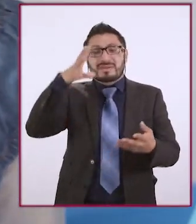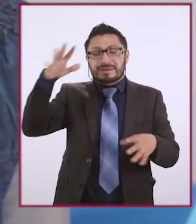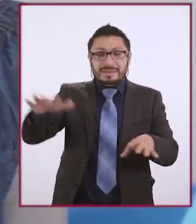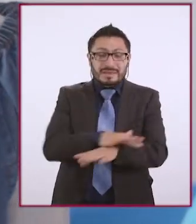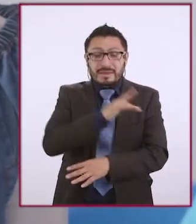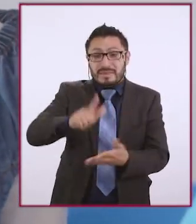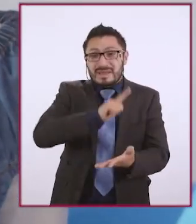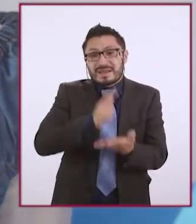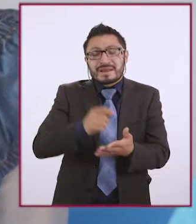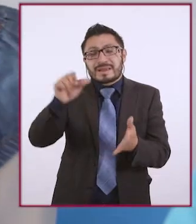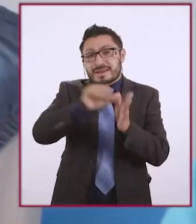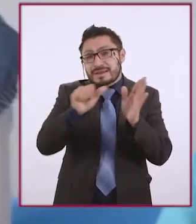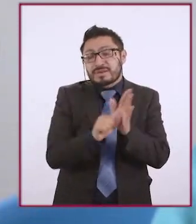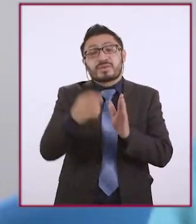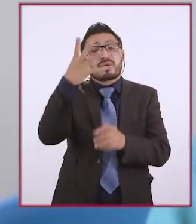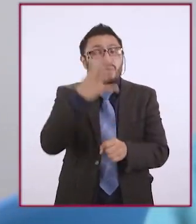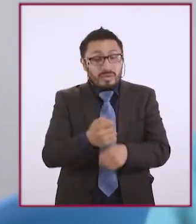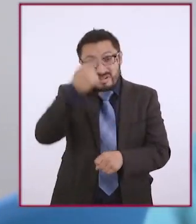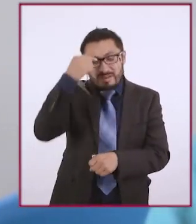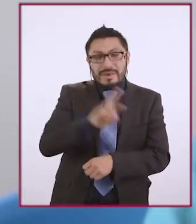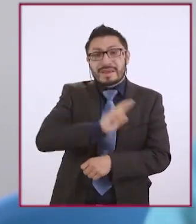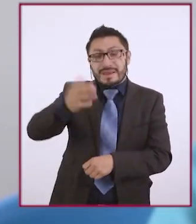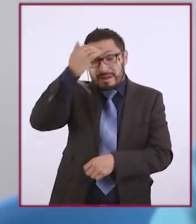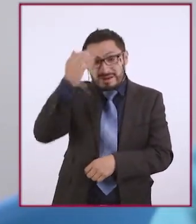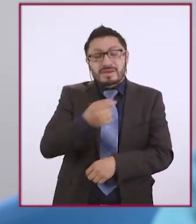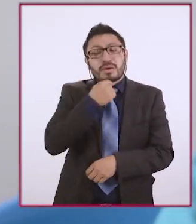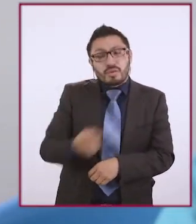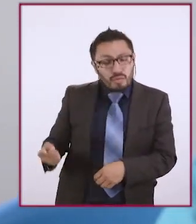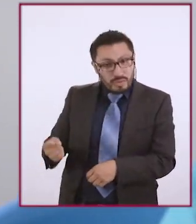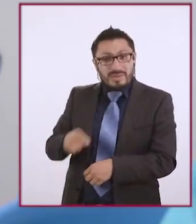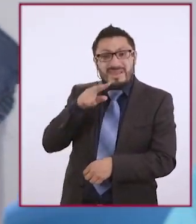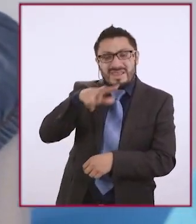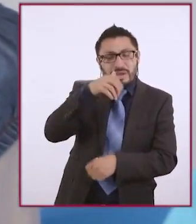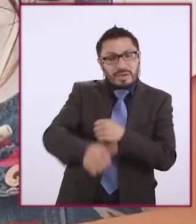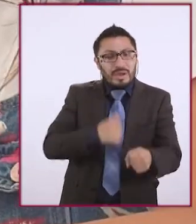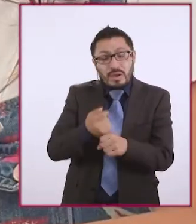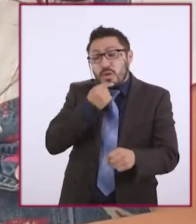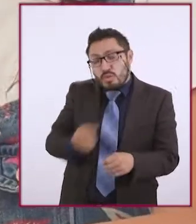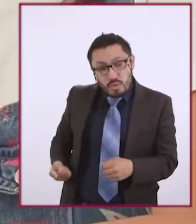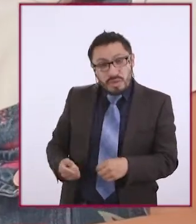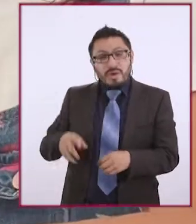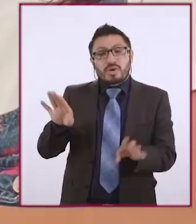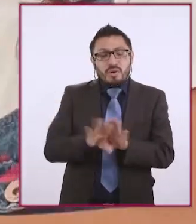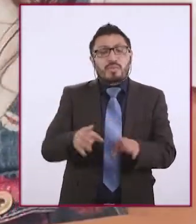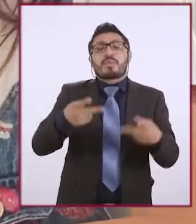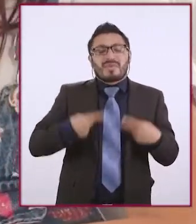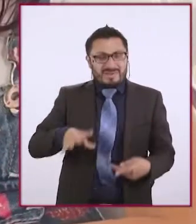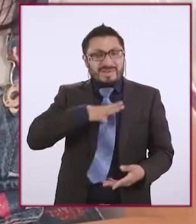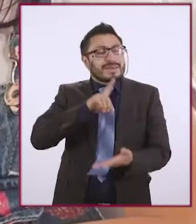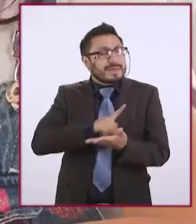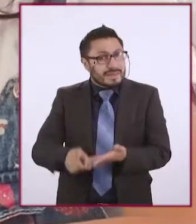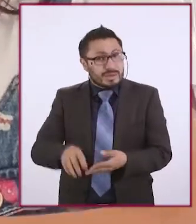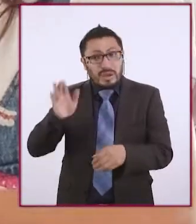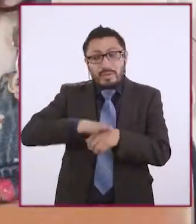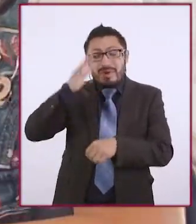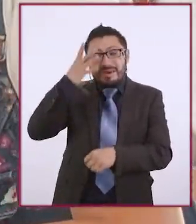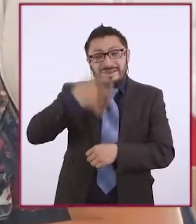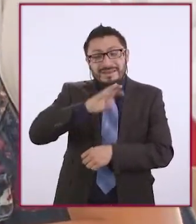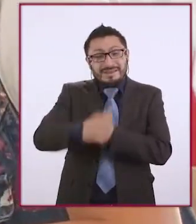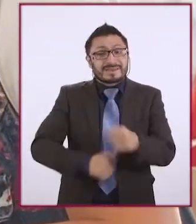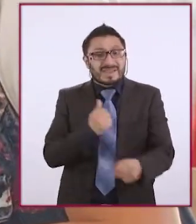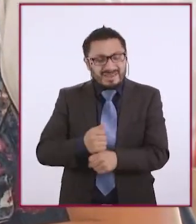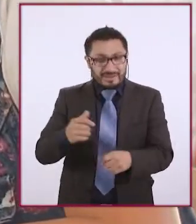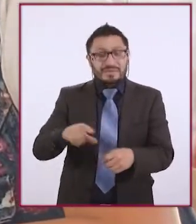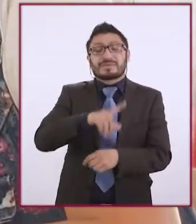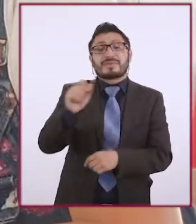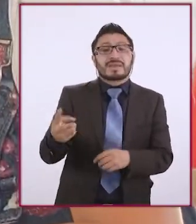4 para reconocer a las y los menores de edad como sujetos de derecho. Más de 10 años después, en el 2000, se hace la distinción